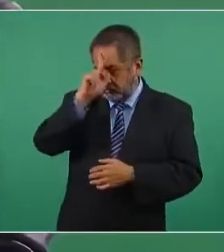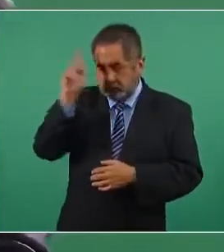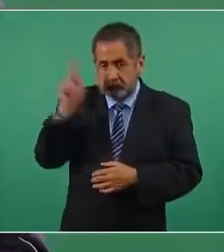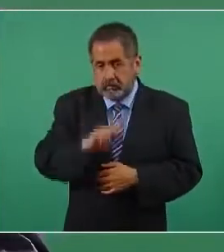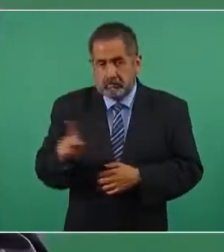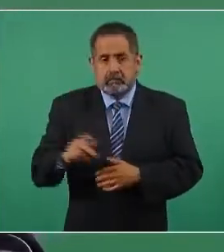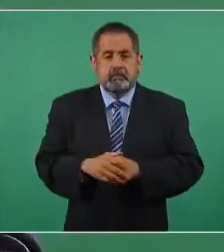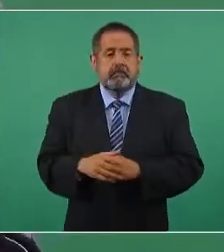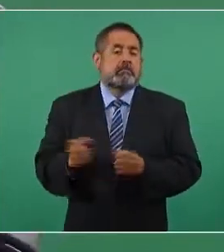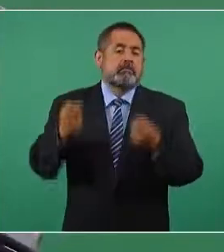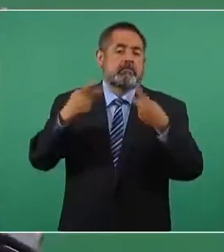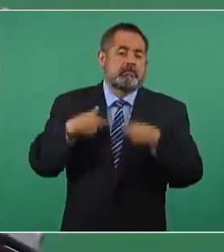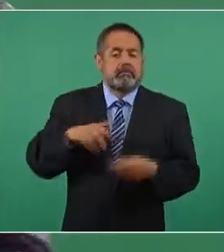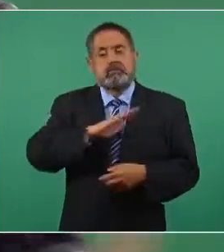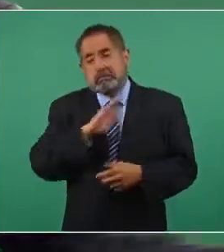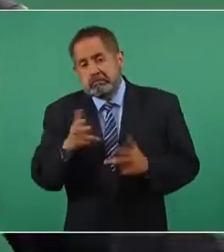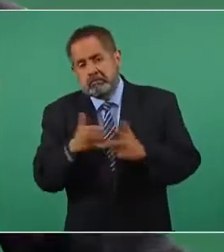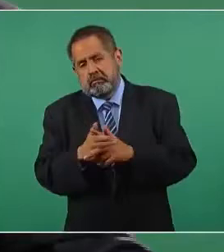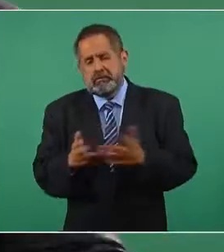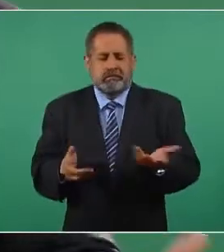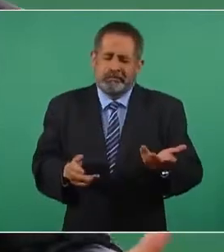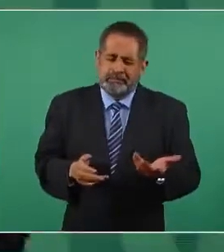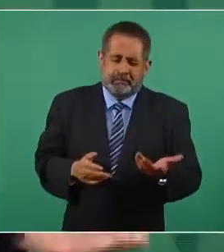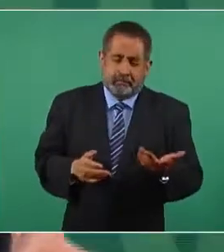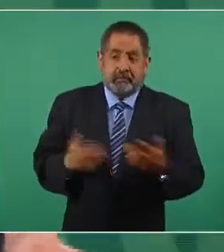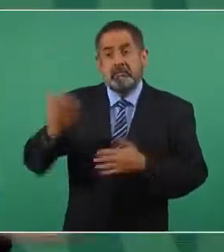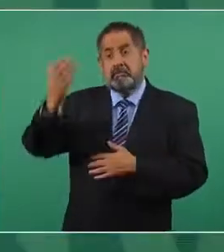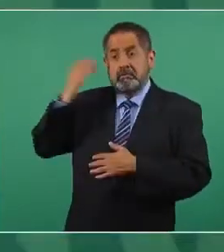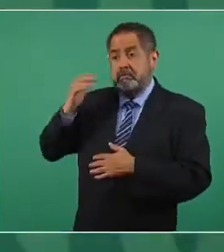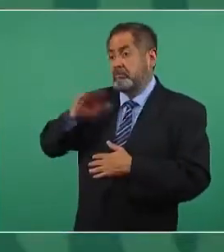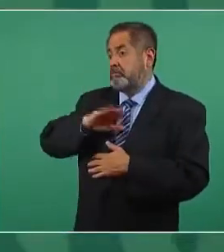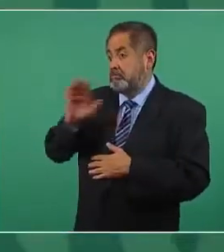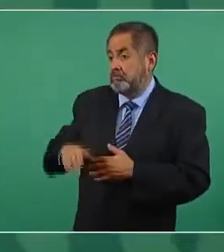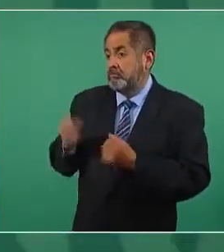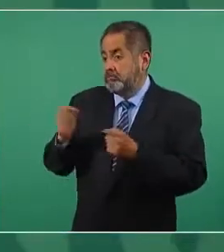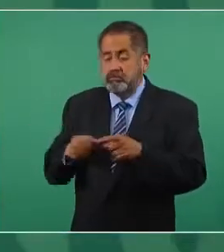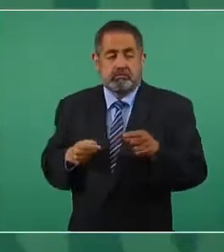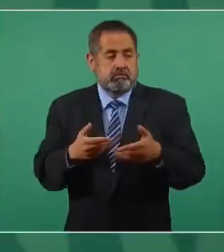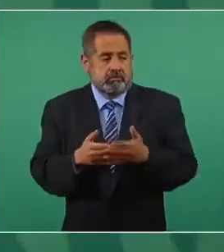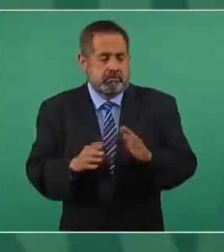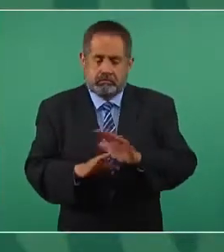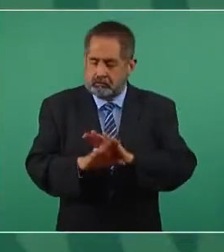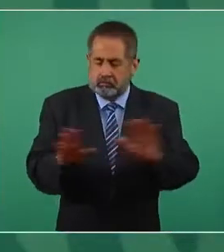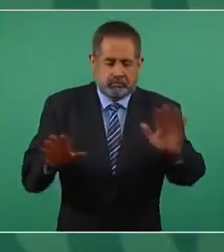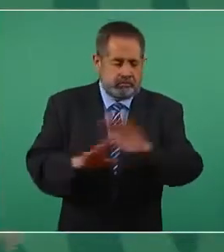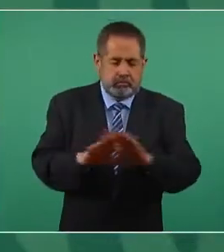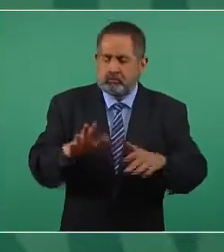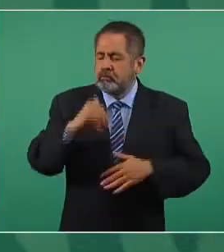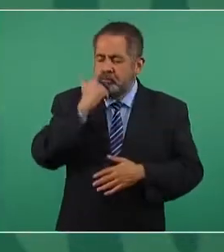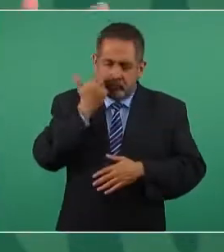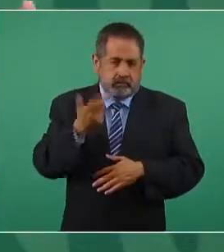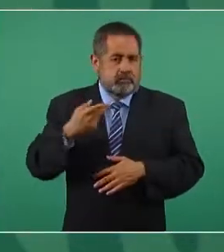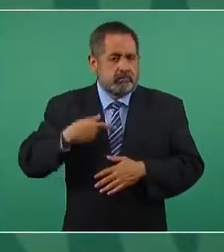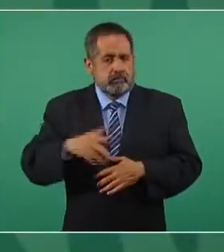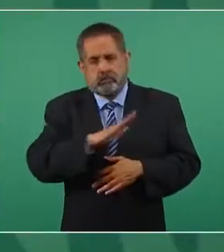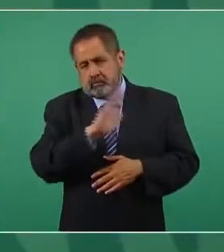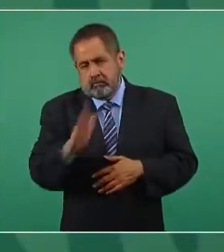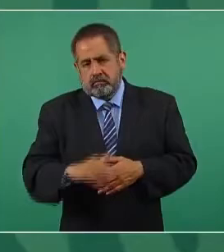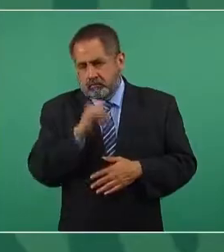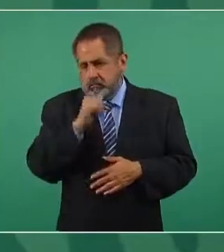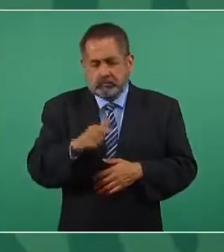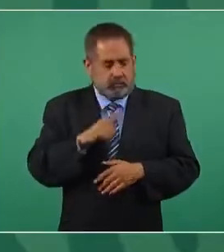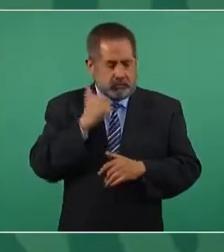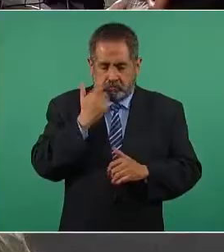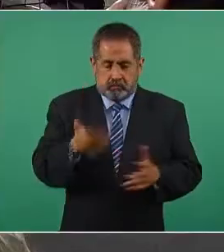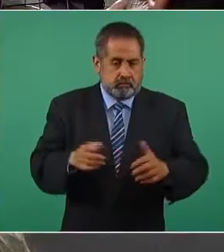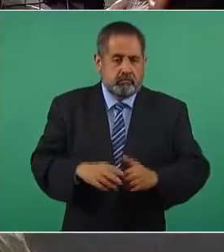número de fallecidos, porque eso no queremos que nadie pierda la vida, nadie, ninguna